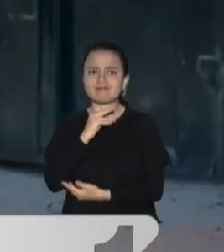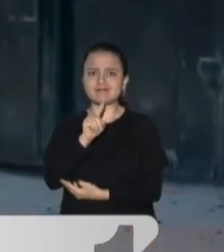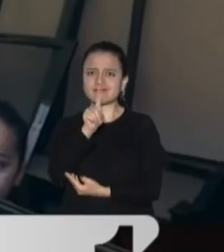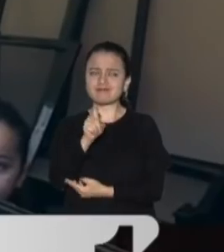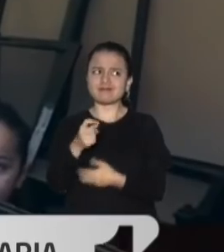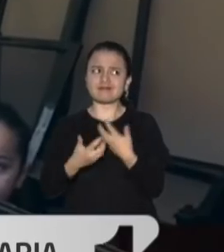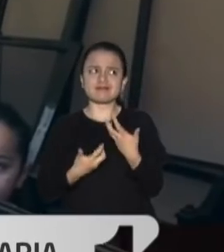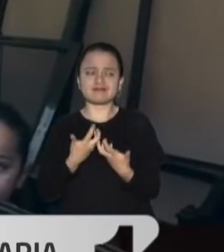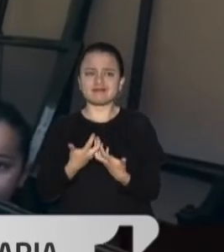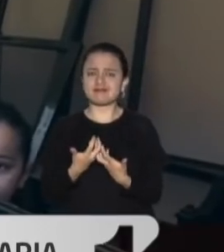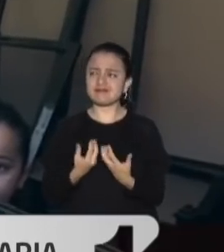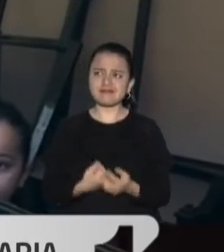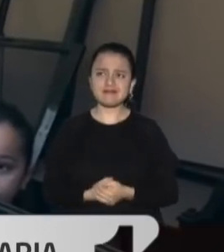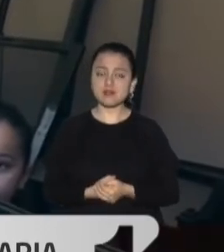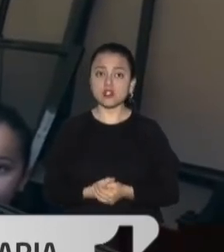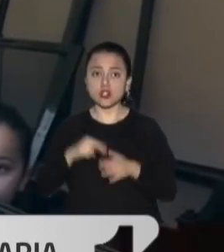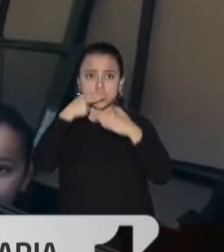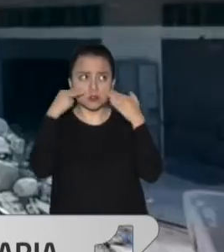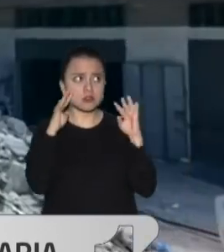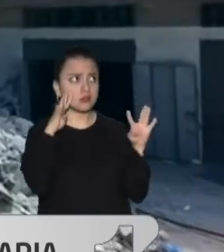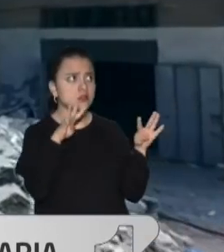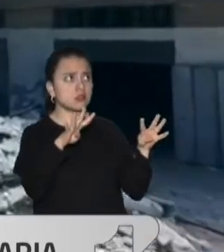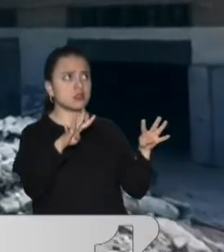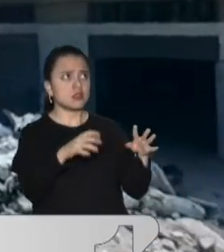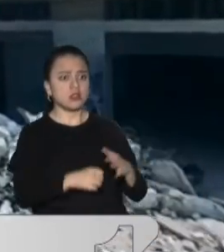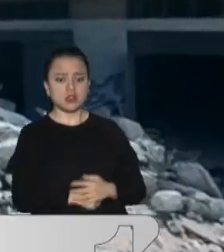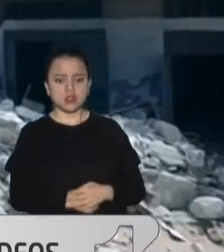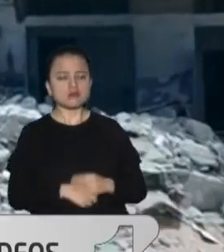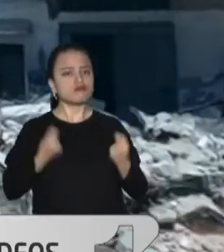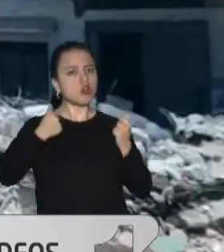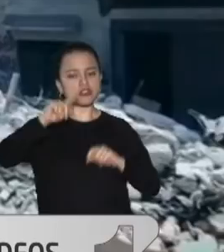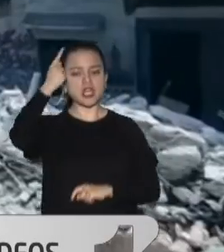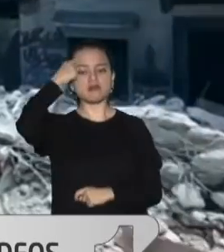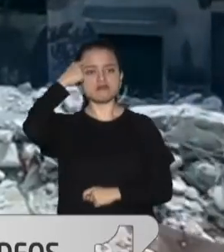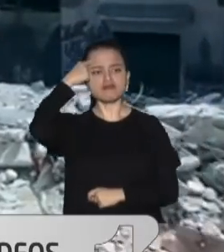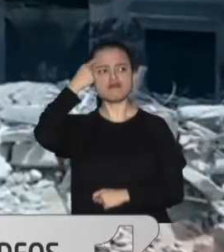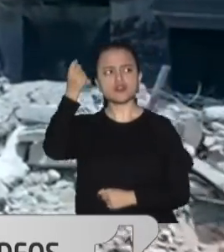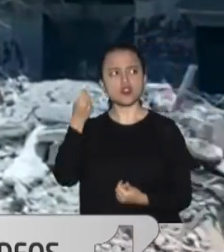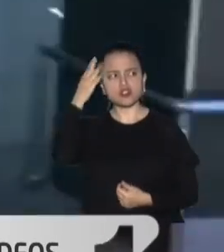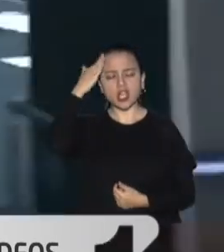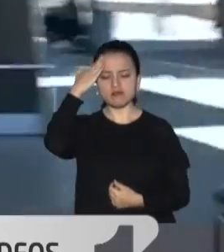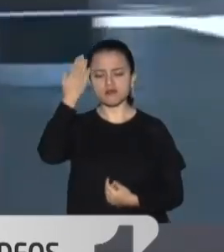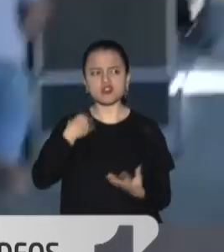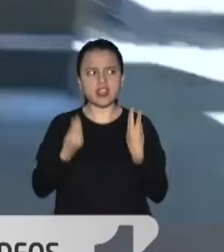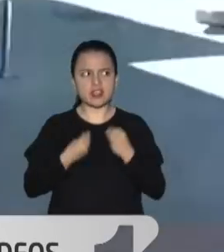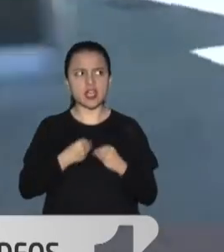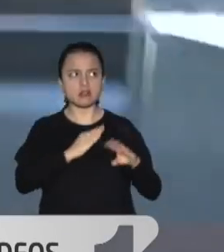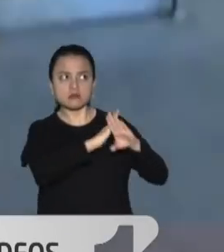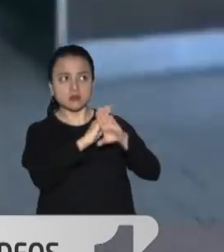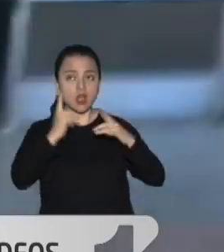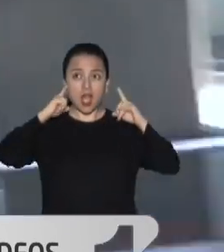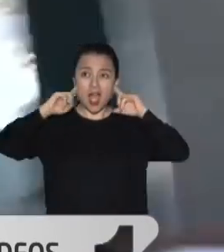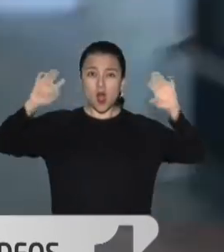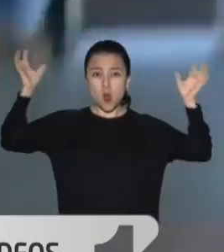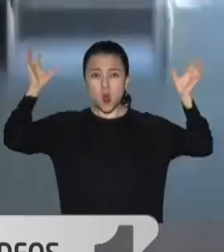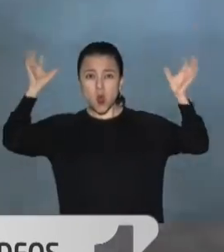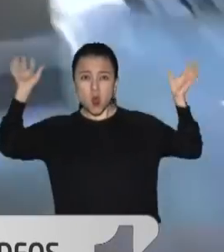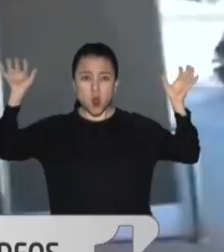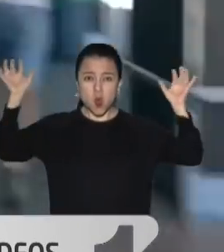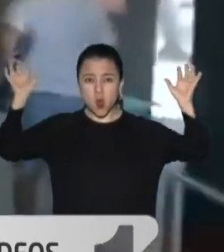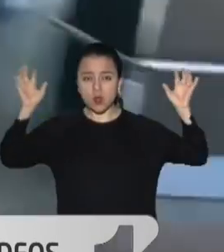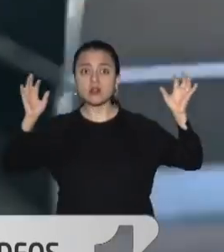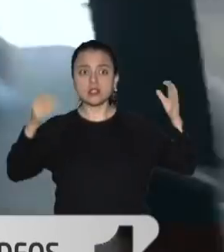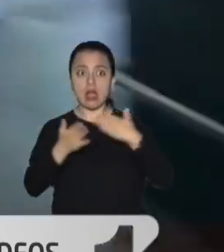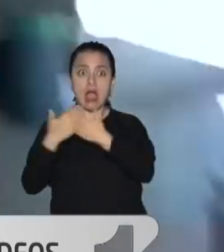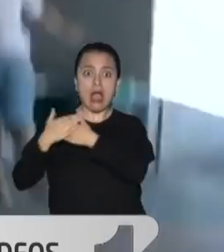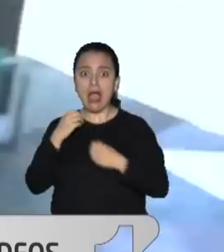saben, incluso los más pequeños, lo que se debe hacer en caso de emergencia, en ese instante en el que suenan las sirenas y el bombazo puede ser